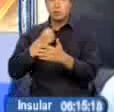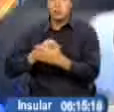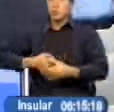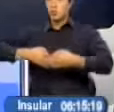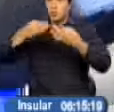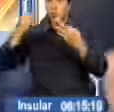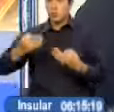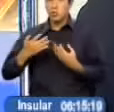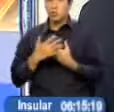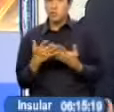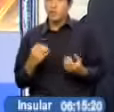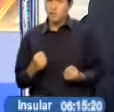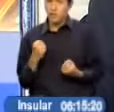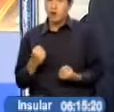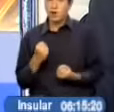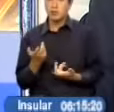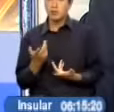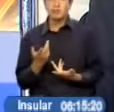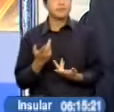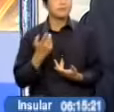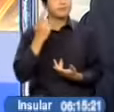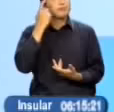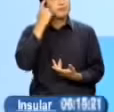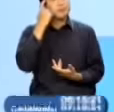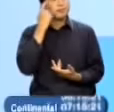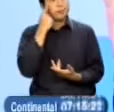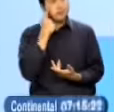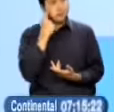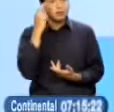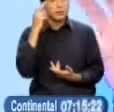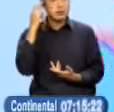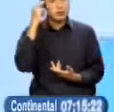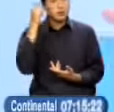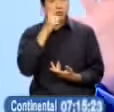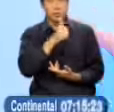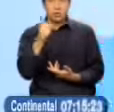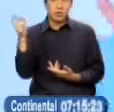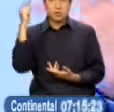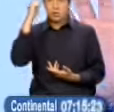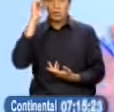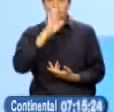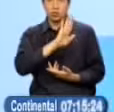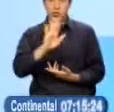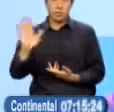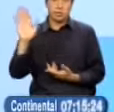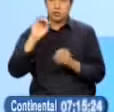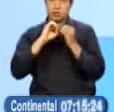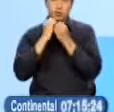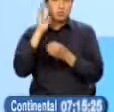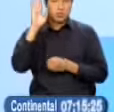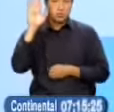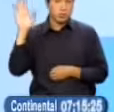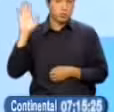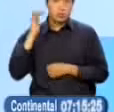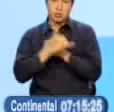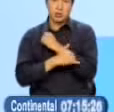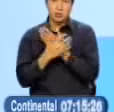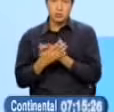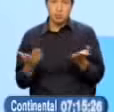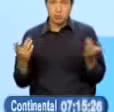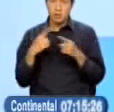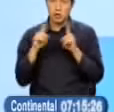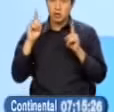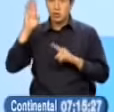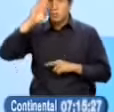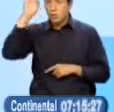contundente con firmeza bueno eso es algo que tendrán que reflexionar los diferentes gobiernos diferentes partidos políticos en los diferentes países pero en el caso de